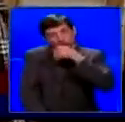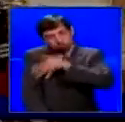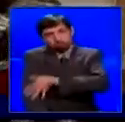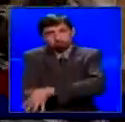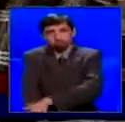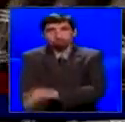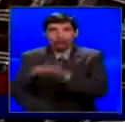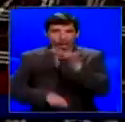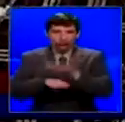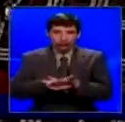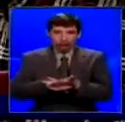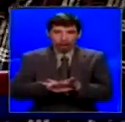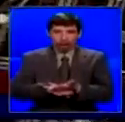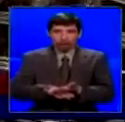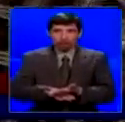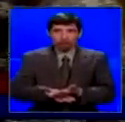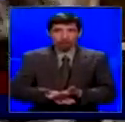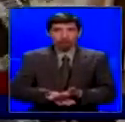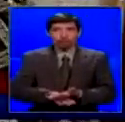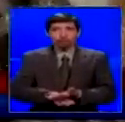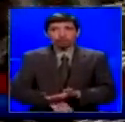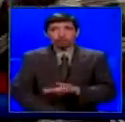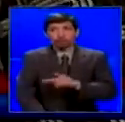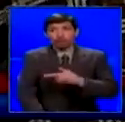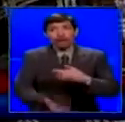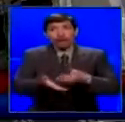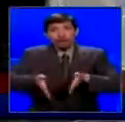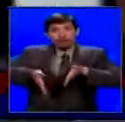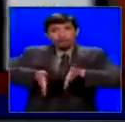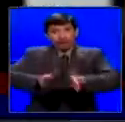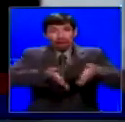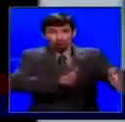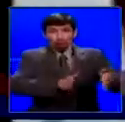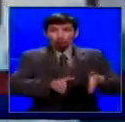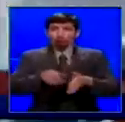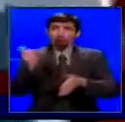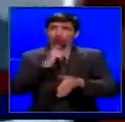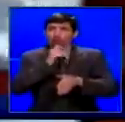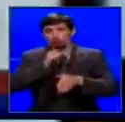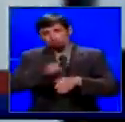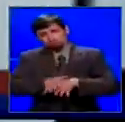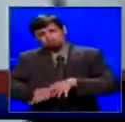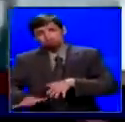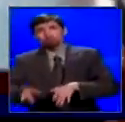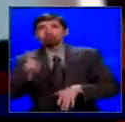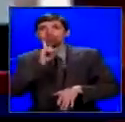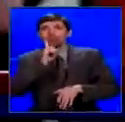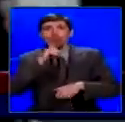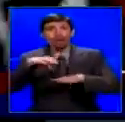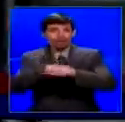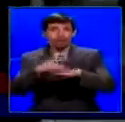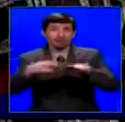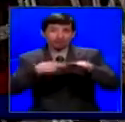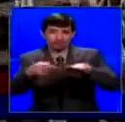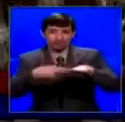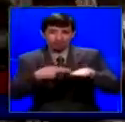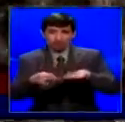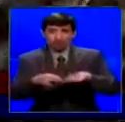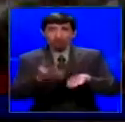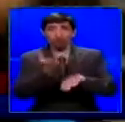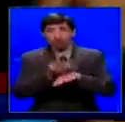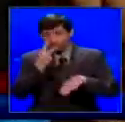adentro, salió para afuera, el pantalón lo tenía lleno de sangre entero acá. Y ella andaba con zapatillas. La sangre le